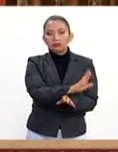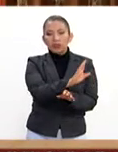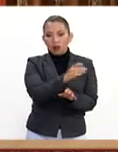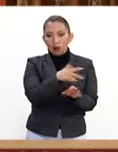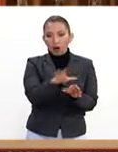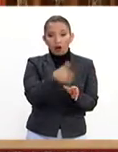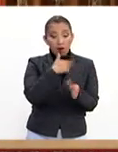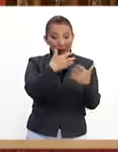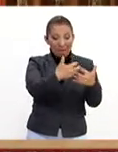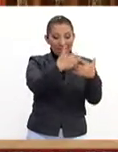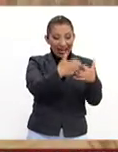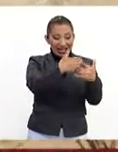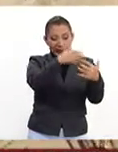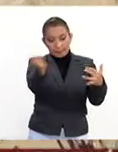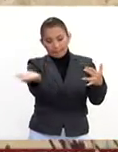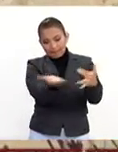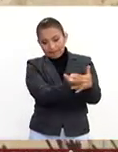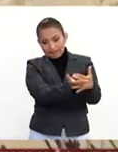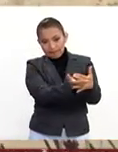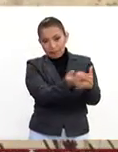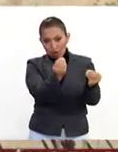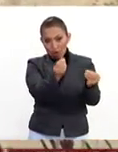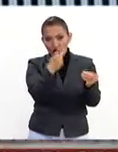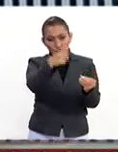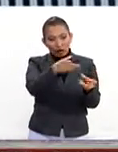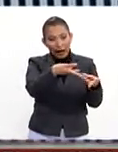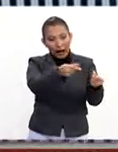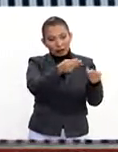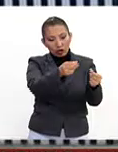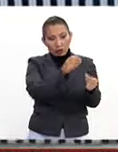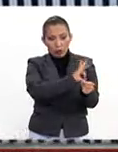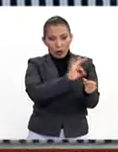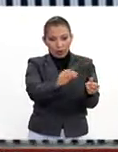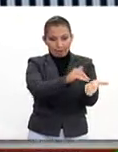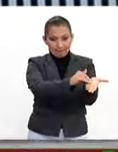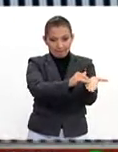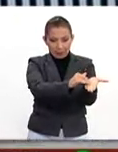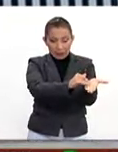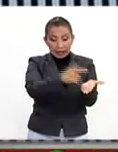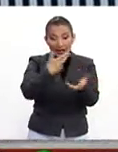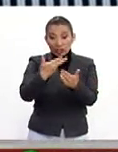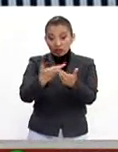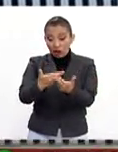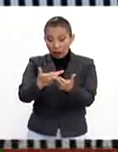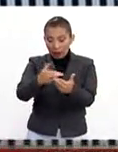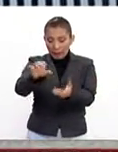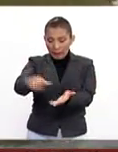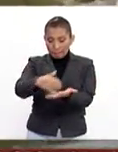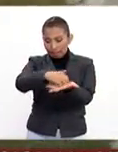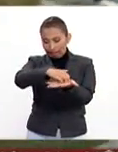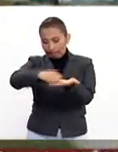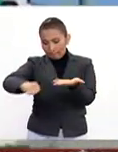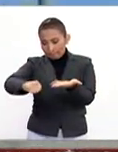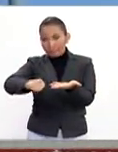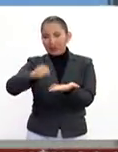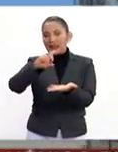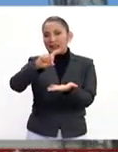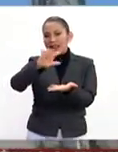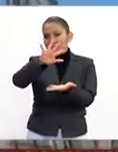Los ingresos de la compañía son deducibles muchos de sus costos y sobre lo que queda se le grava